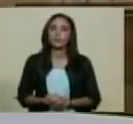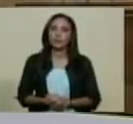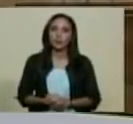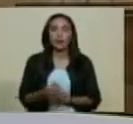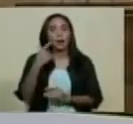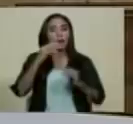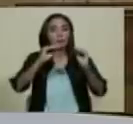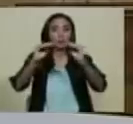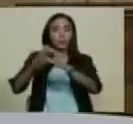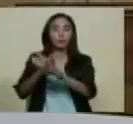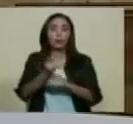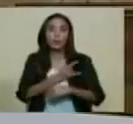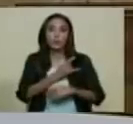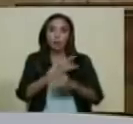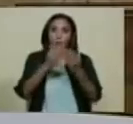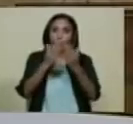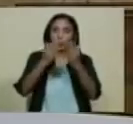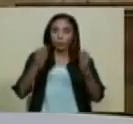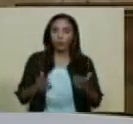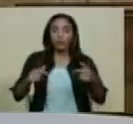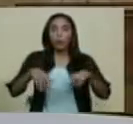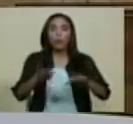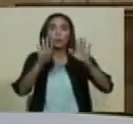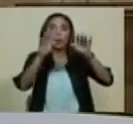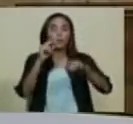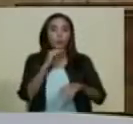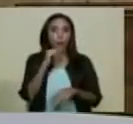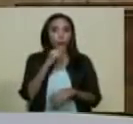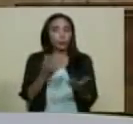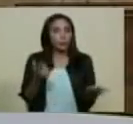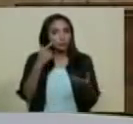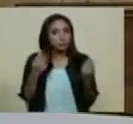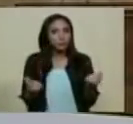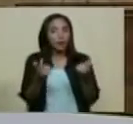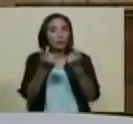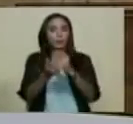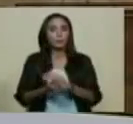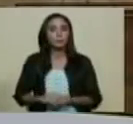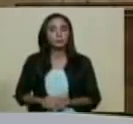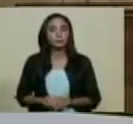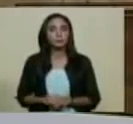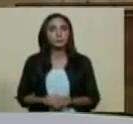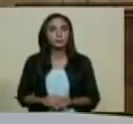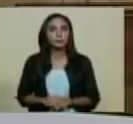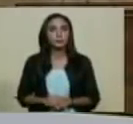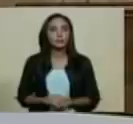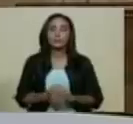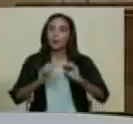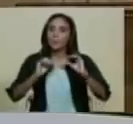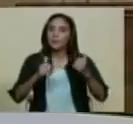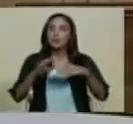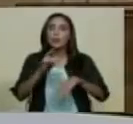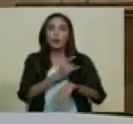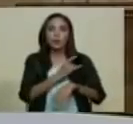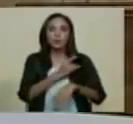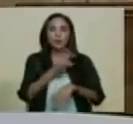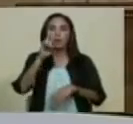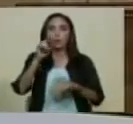los universitarios hoy, 9 de octubre, arranca el ciclo escolar